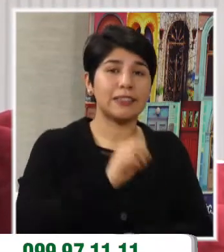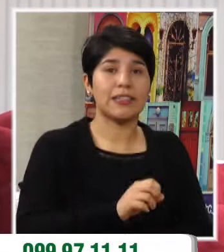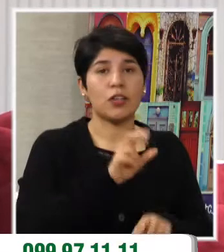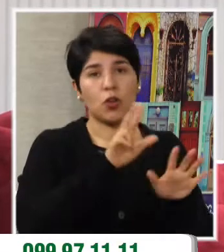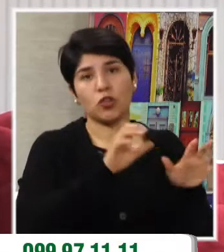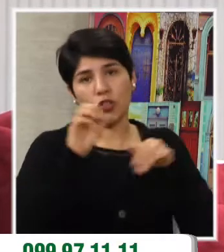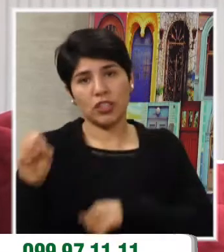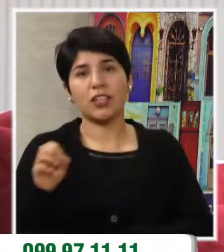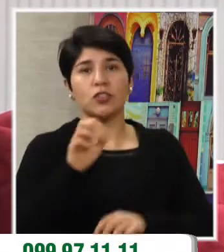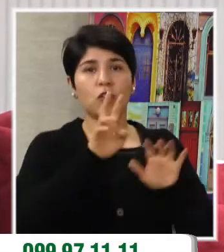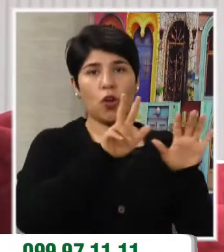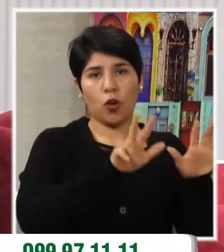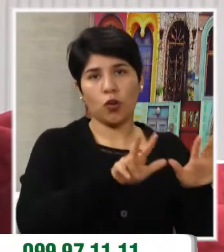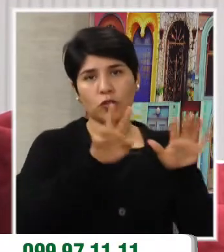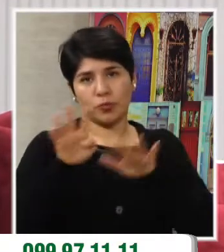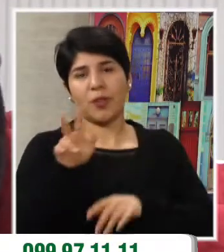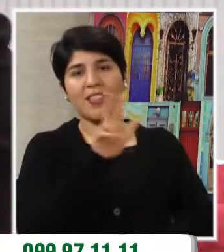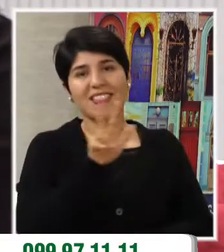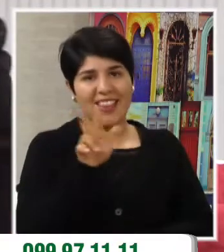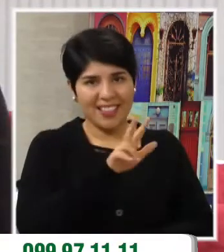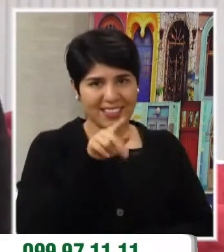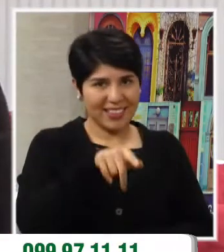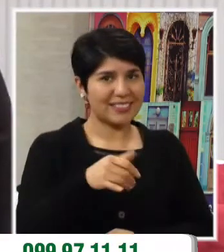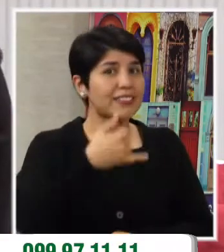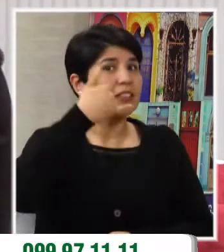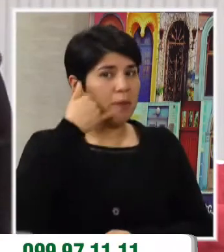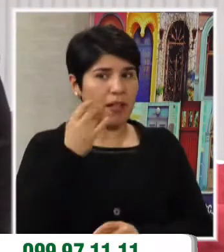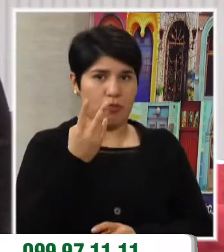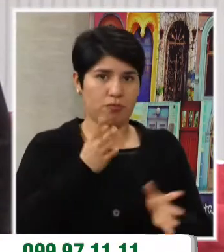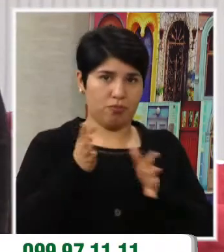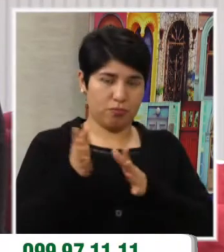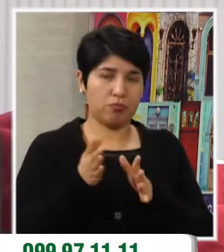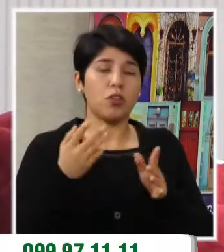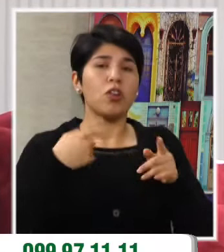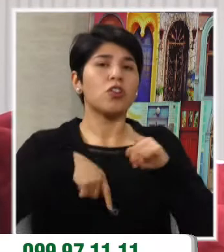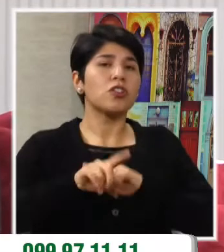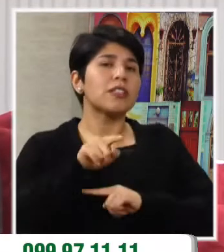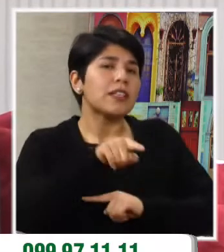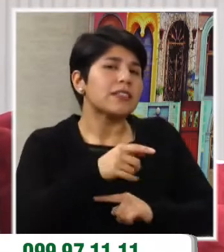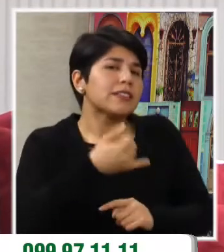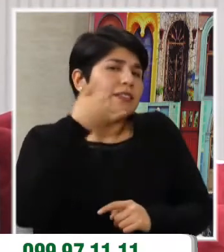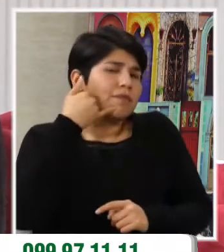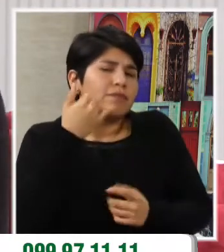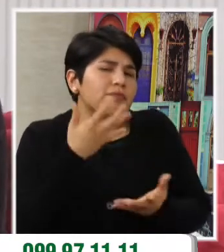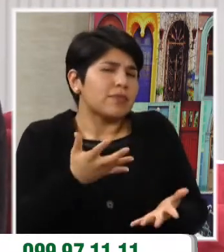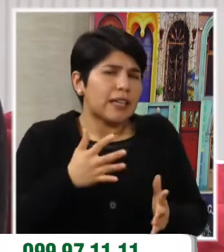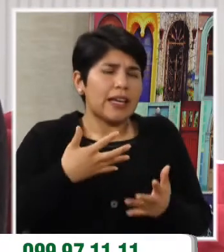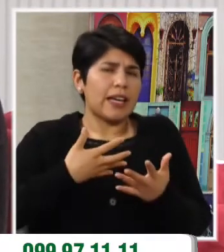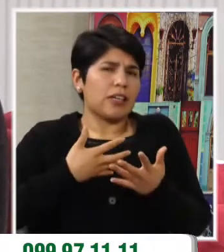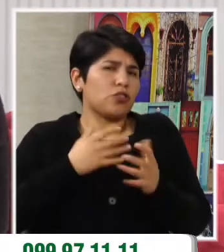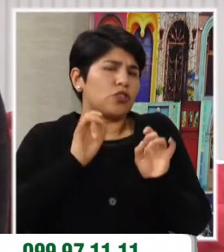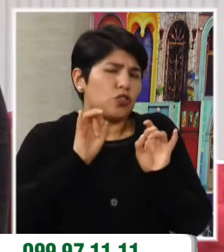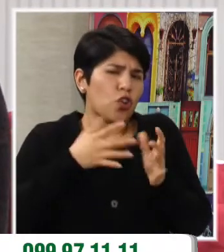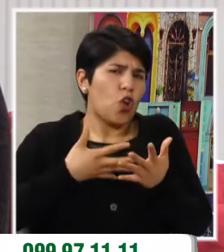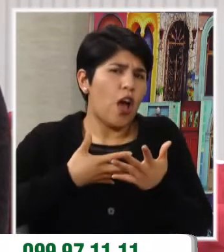89 33 que ya les vuelvo a repetir es un servicio que no sólo es contención para la persona esté